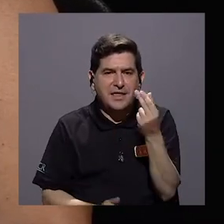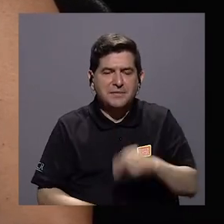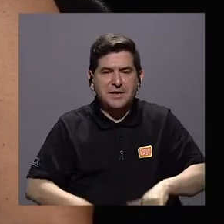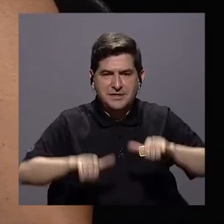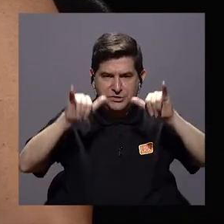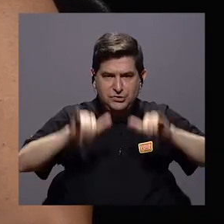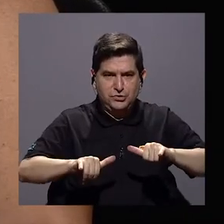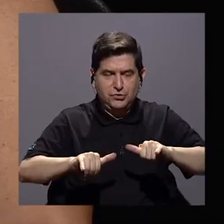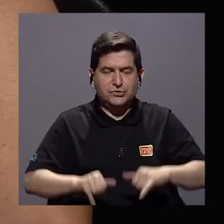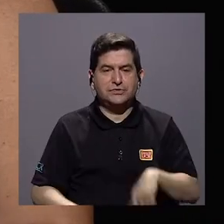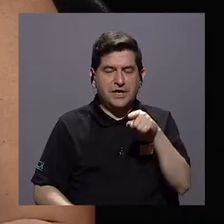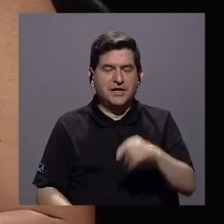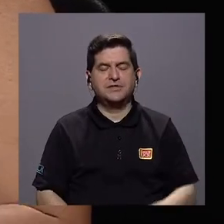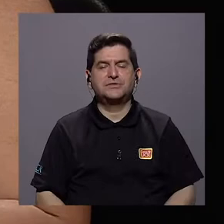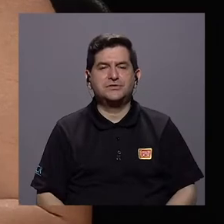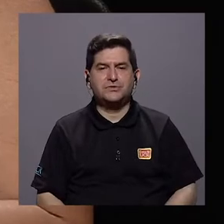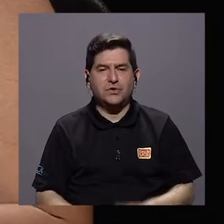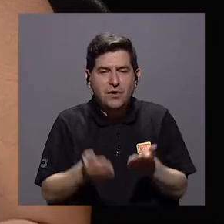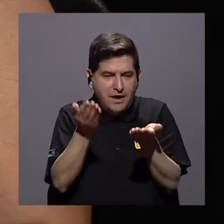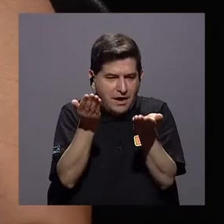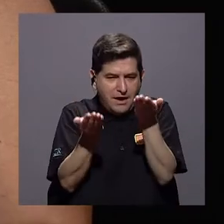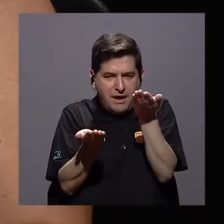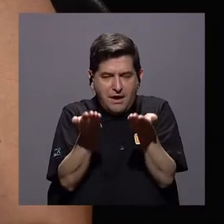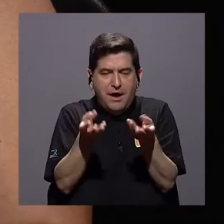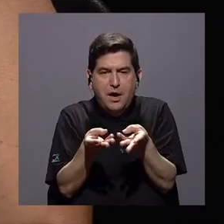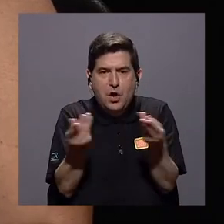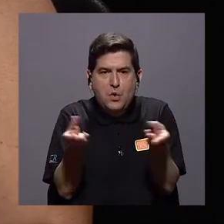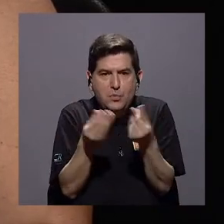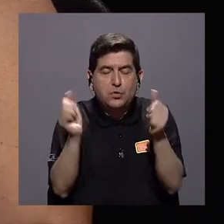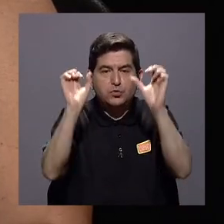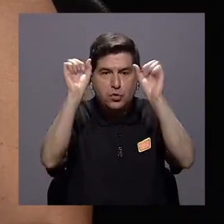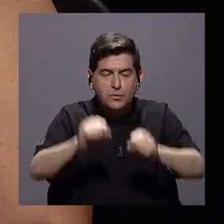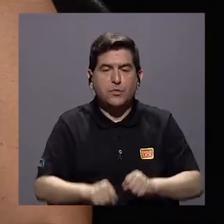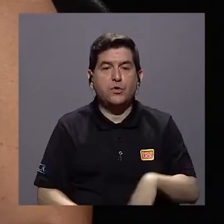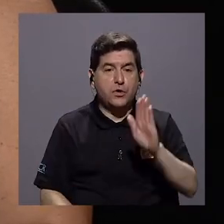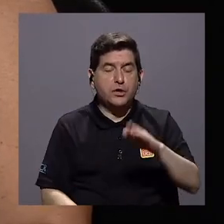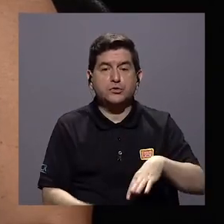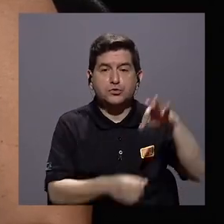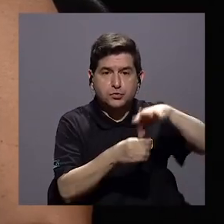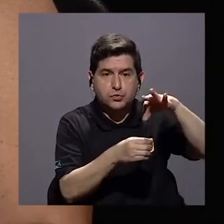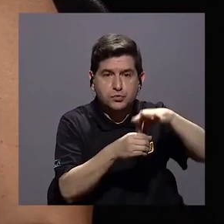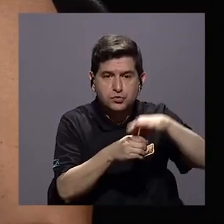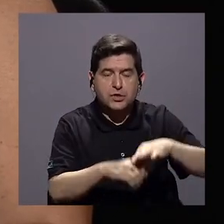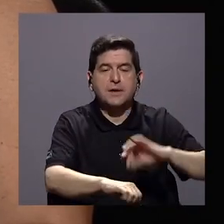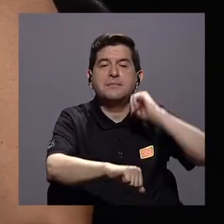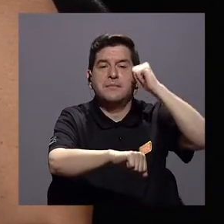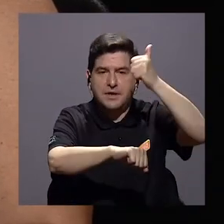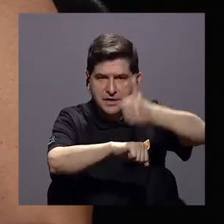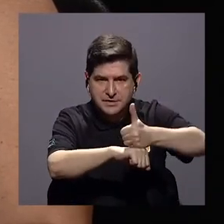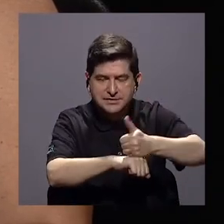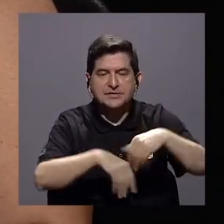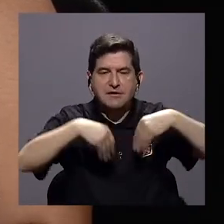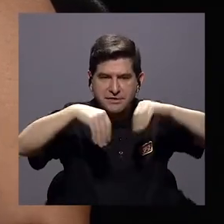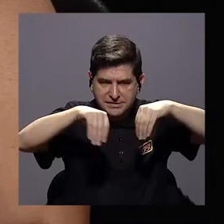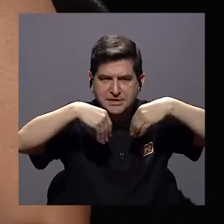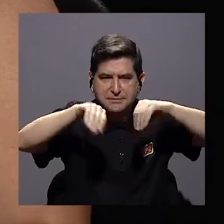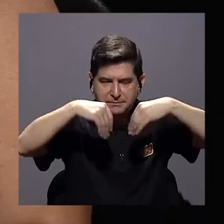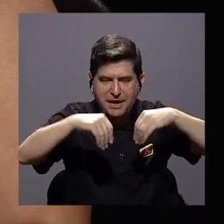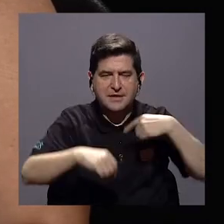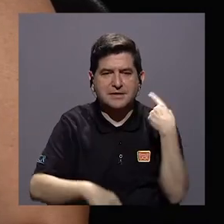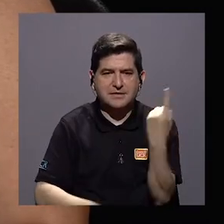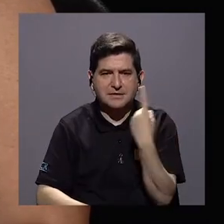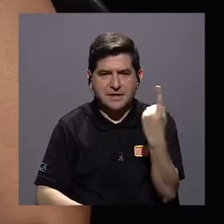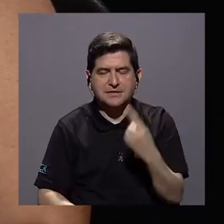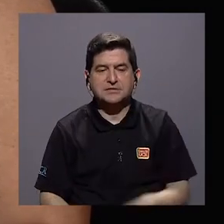la regulación de precios, ya que le da ese equilibrio que le permite al productor colocar su cosecha siempre,